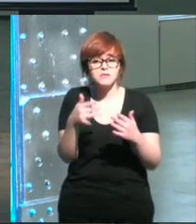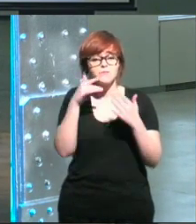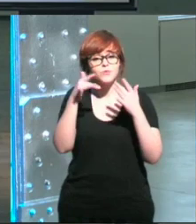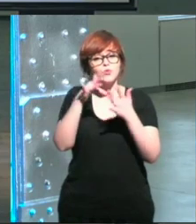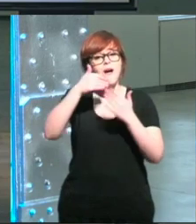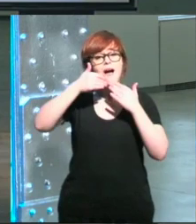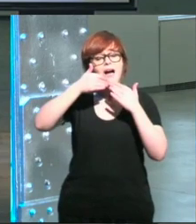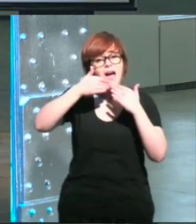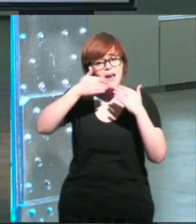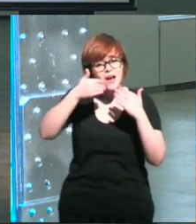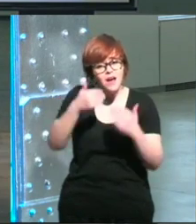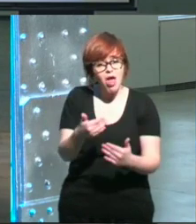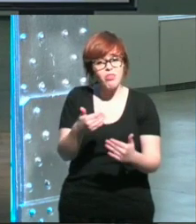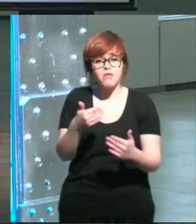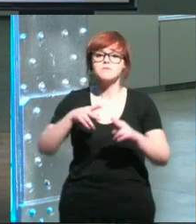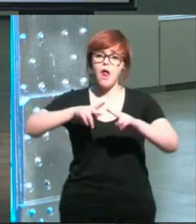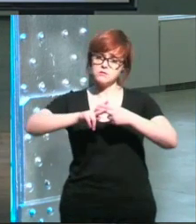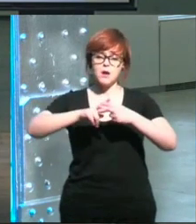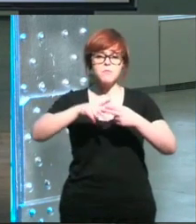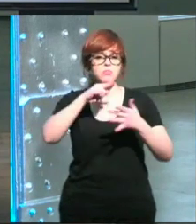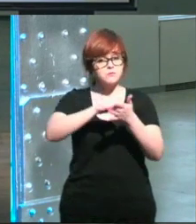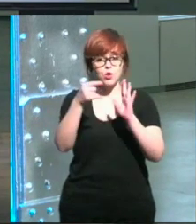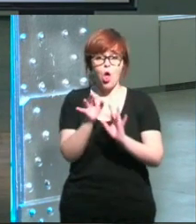muy efectivo de las herramientas tecnológicas.